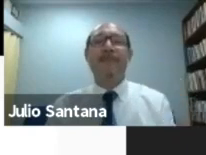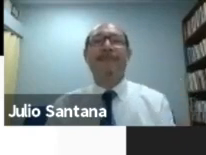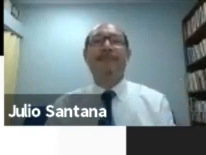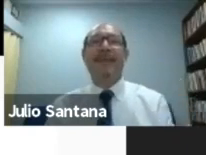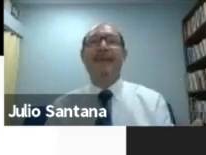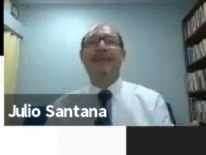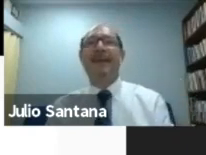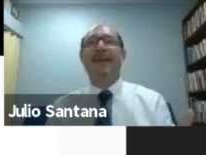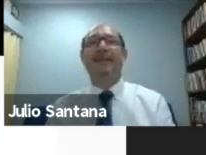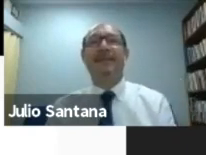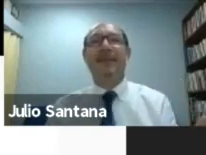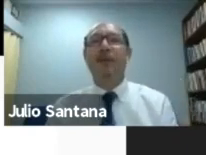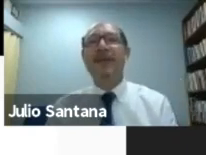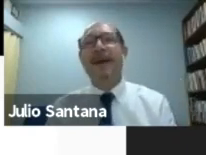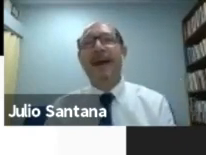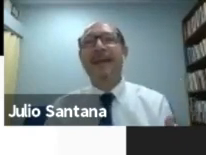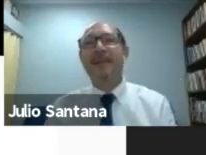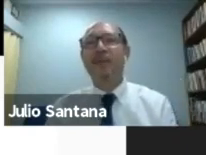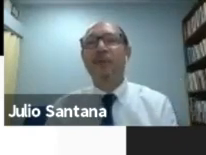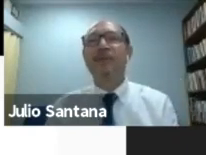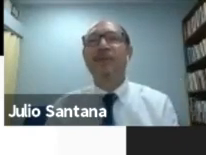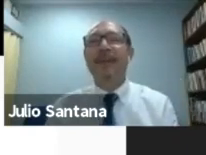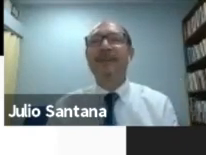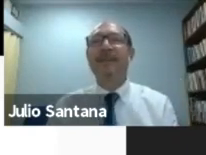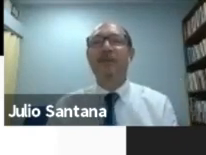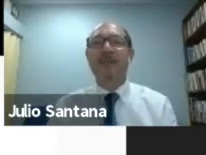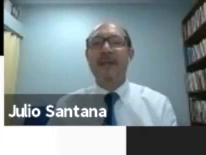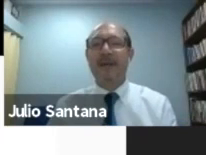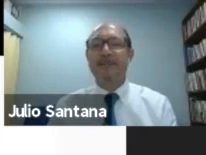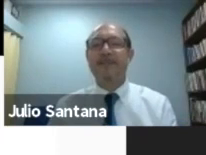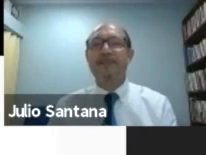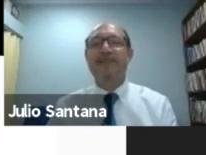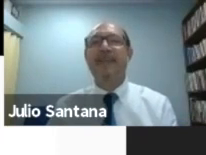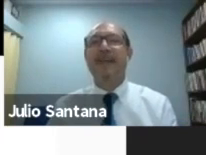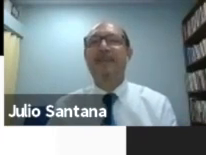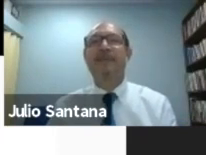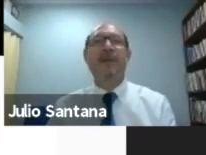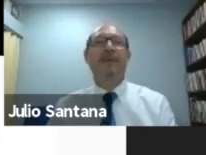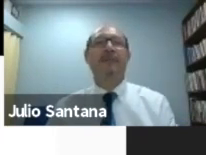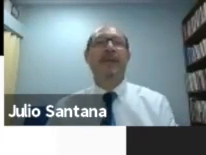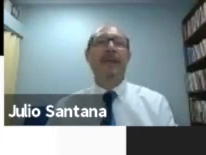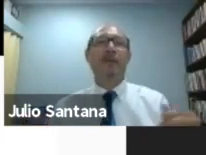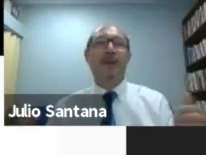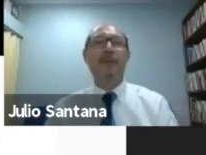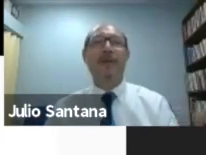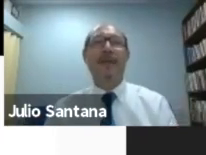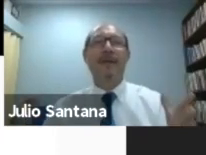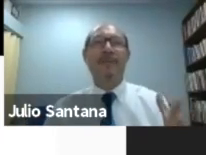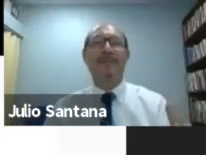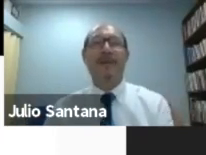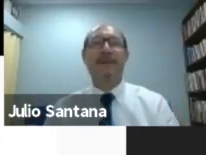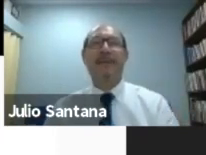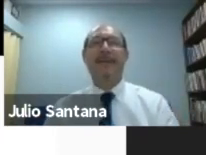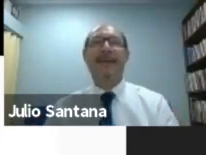duda, en la medida que las tecnologías han hecho irrupción en la vida cotidiana de las personas, en los negocios, en